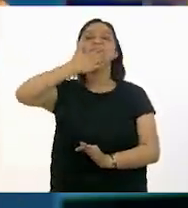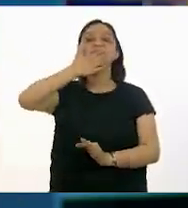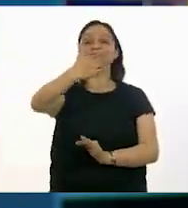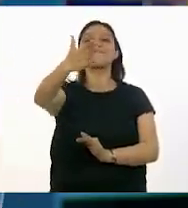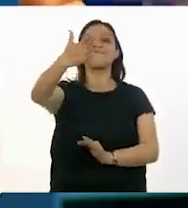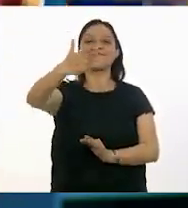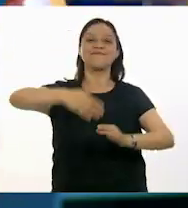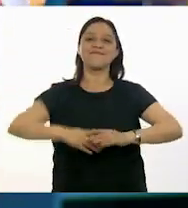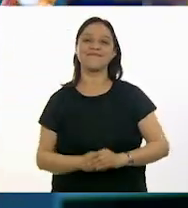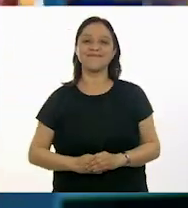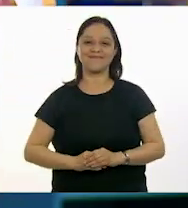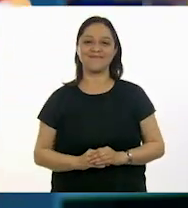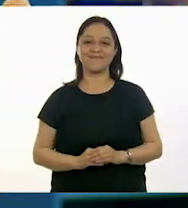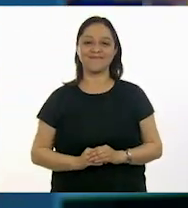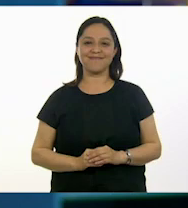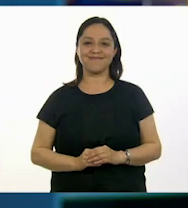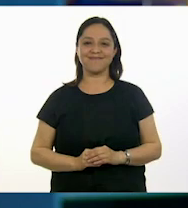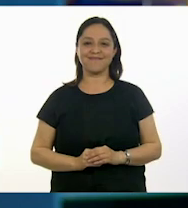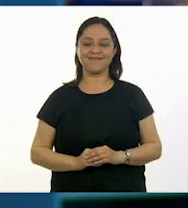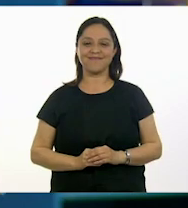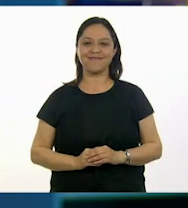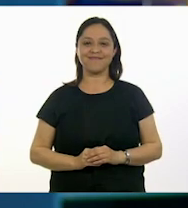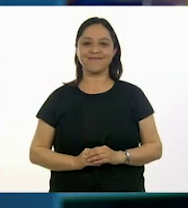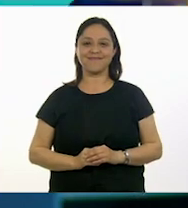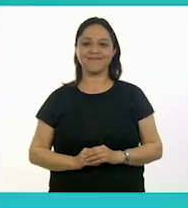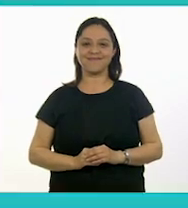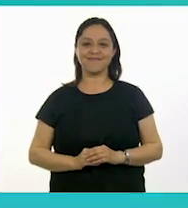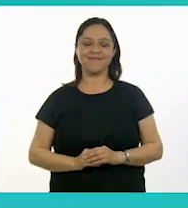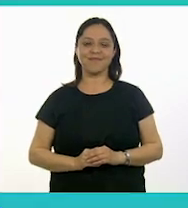¡Muy bien!